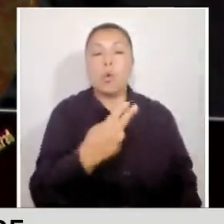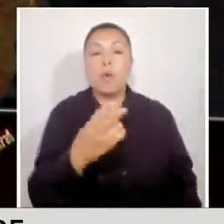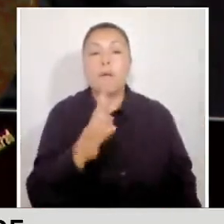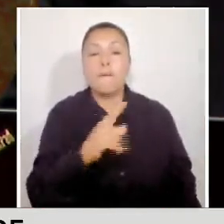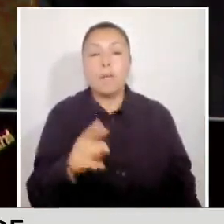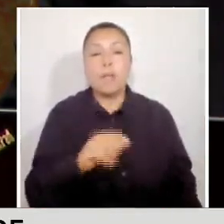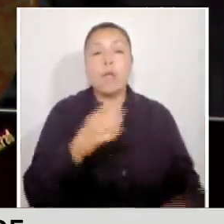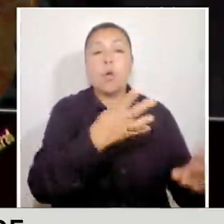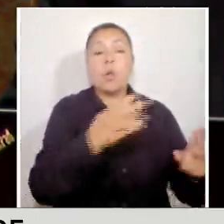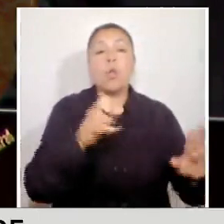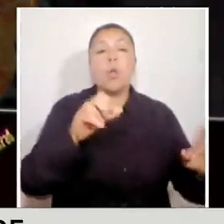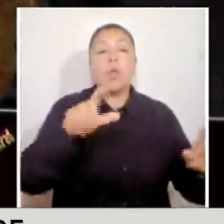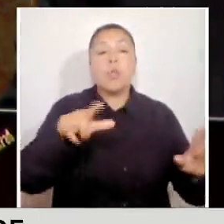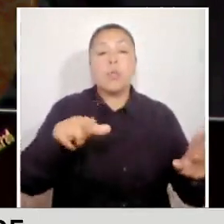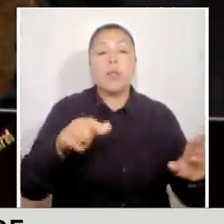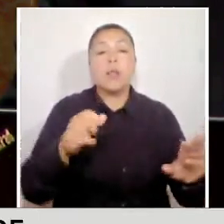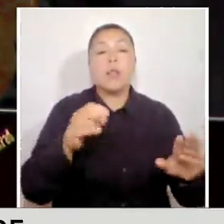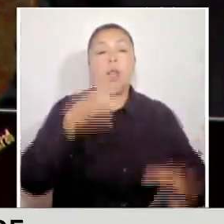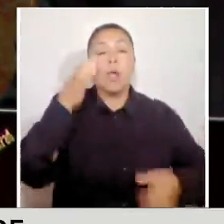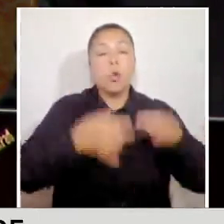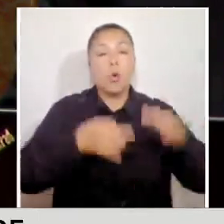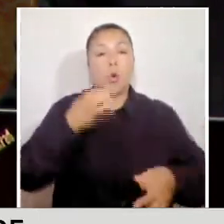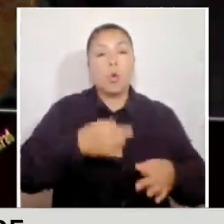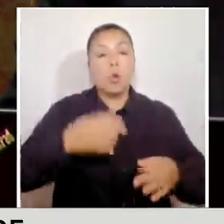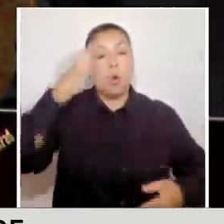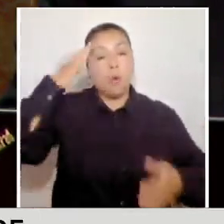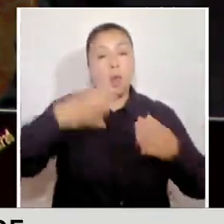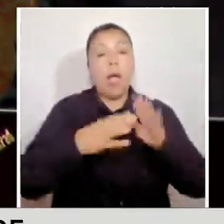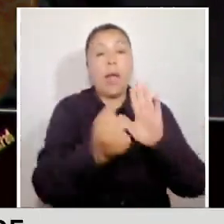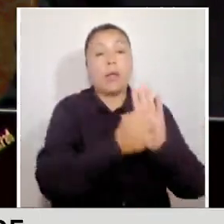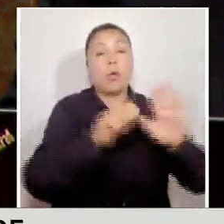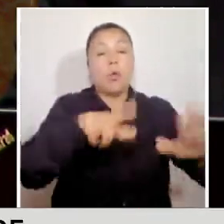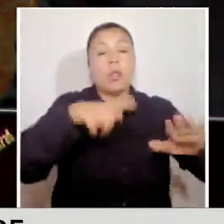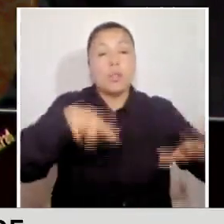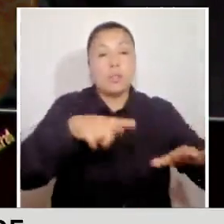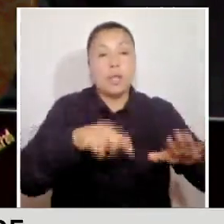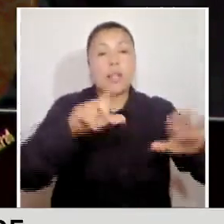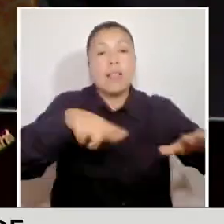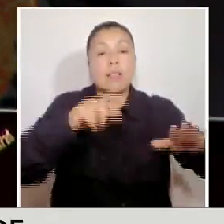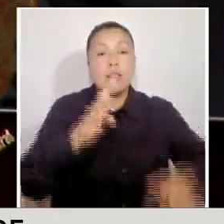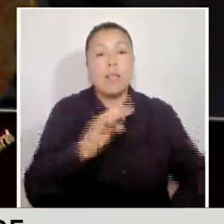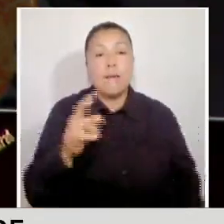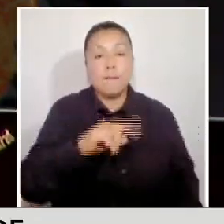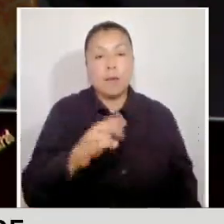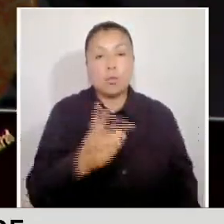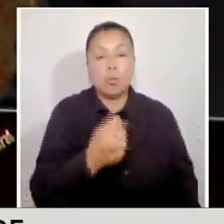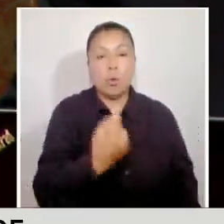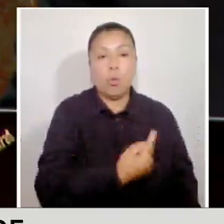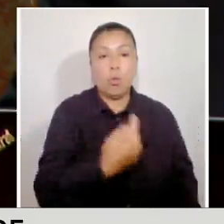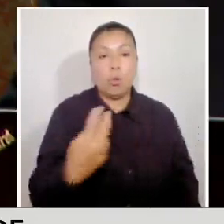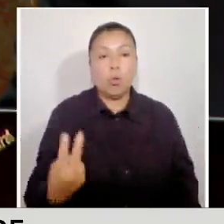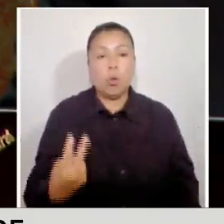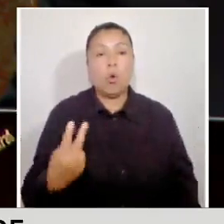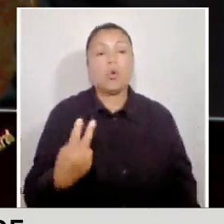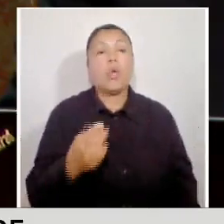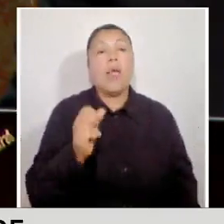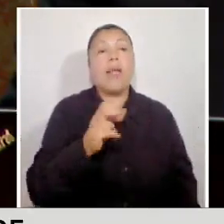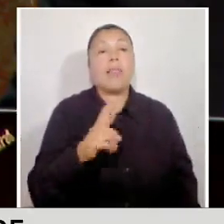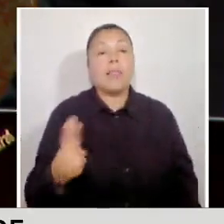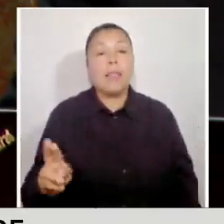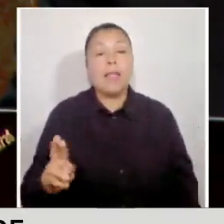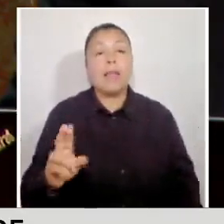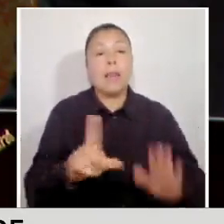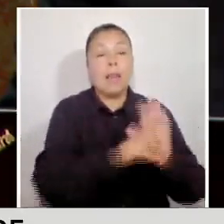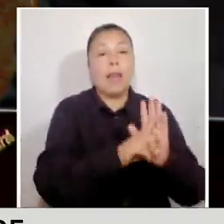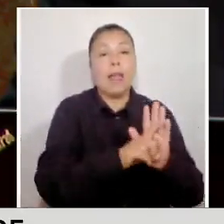ter del Código de Justicia militar en los artículos 17 17 bis número 1 y 2 y 17 ter de la Ley Orgánica de